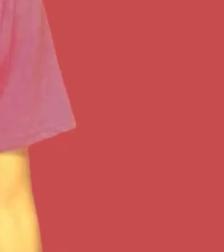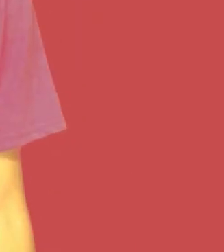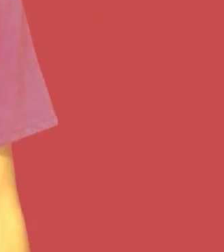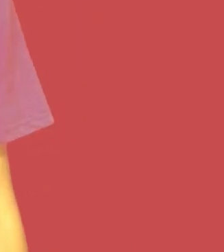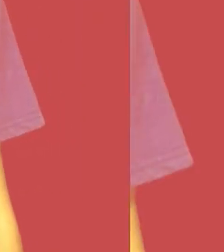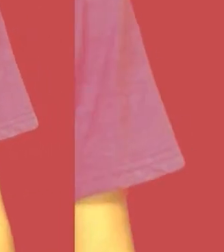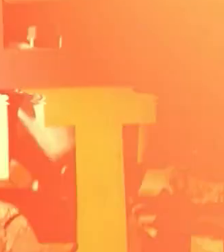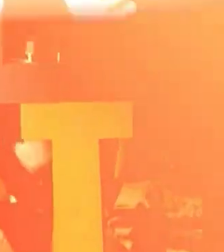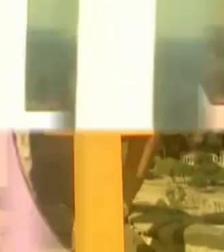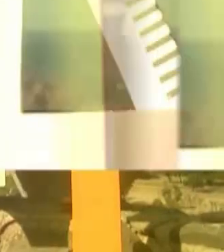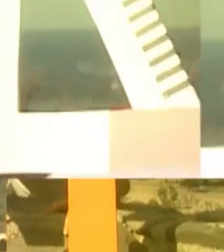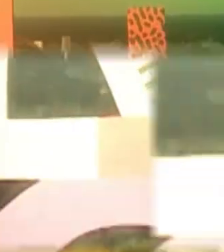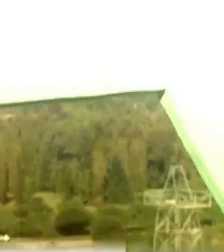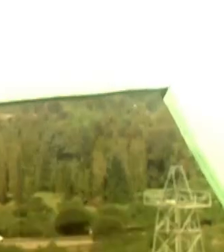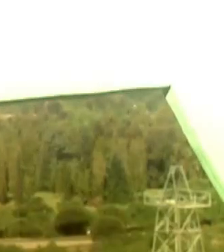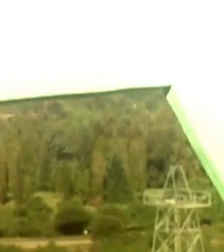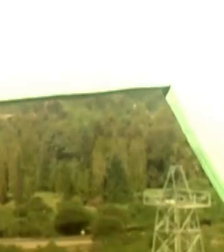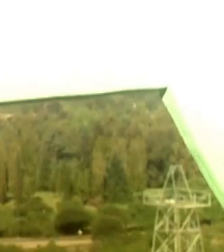somos dos, somos dos, somos todos.